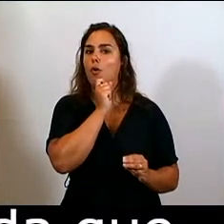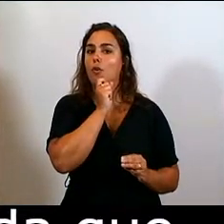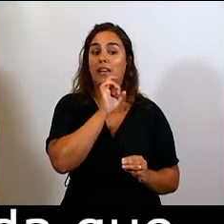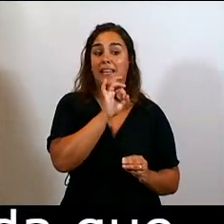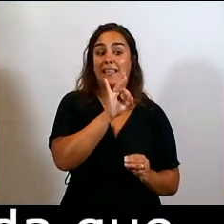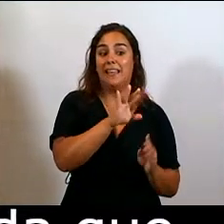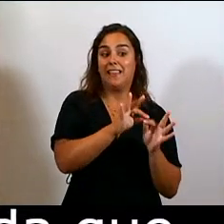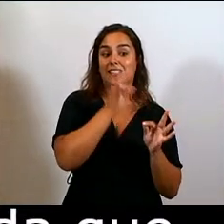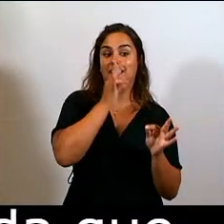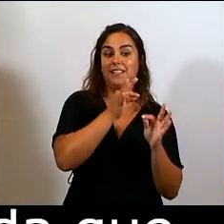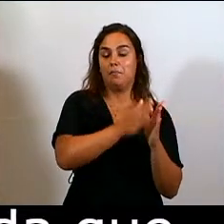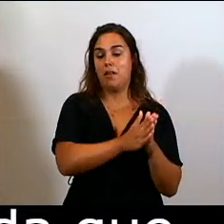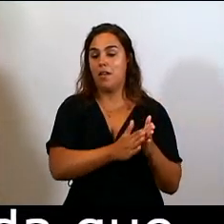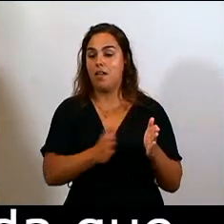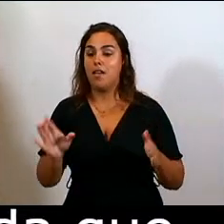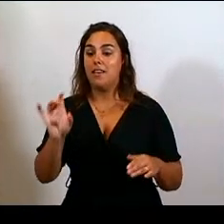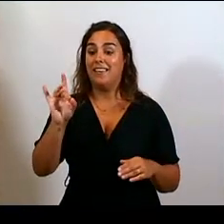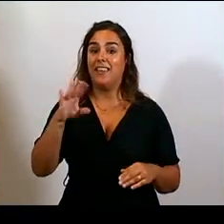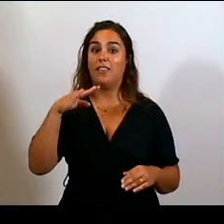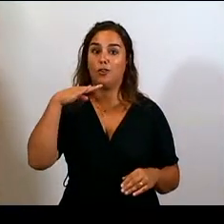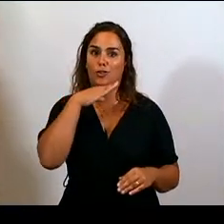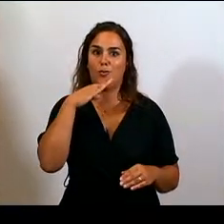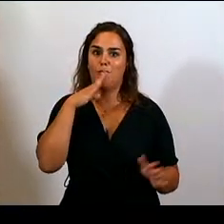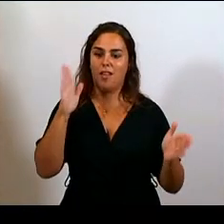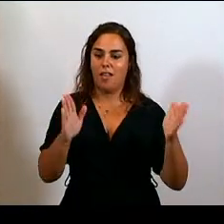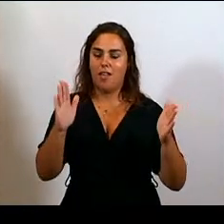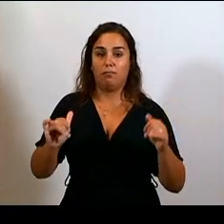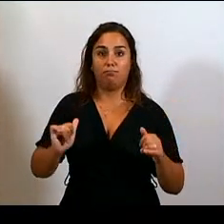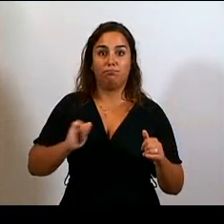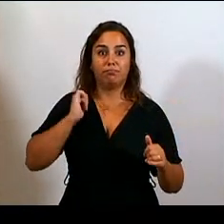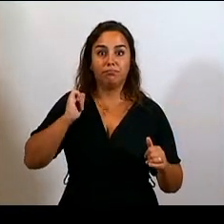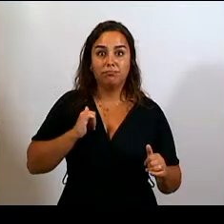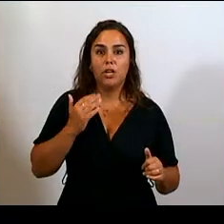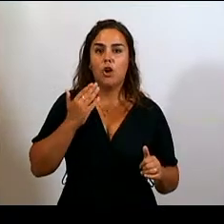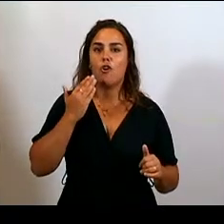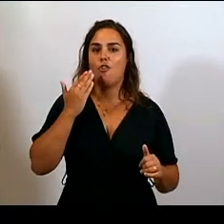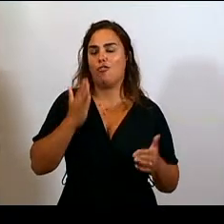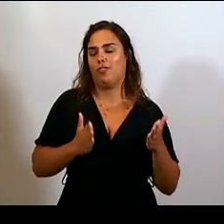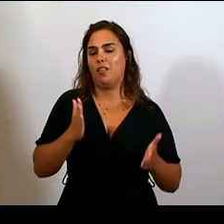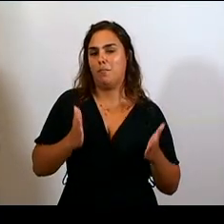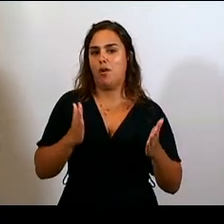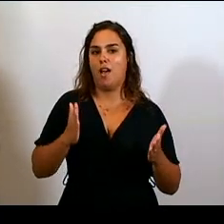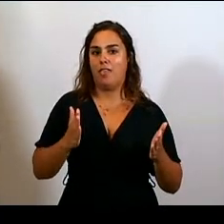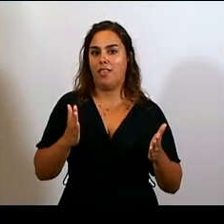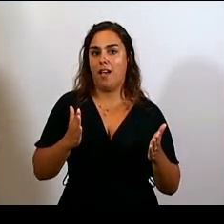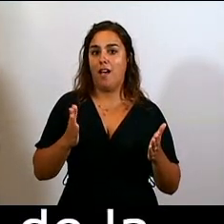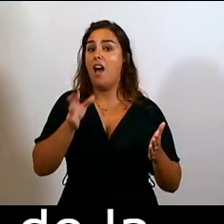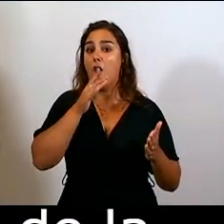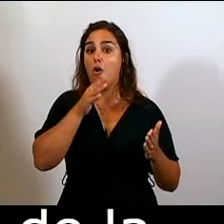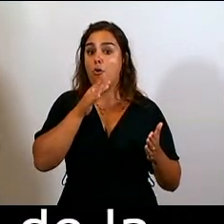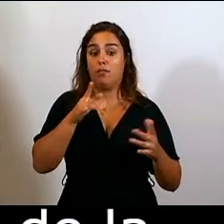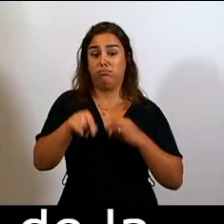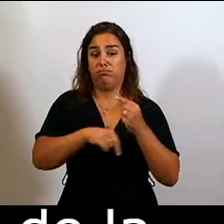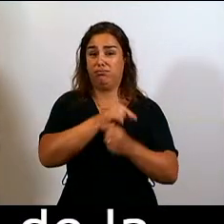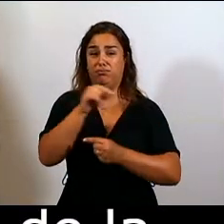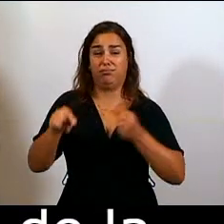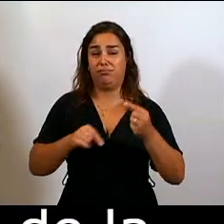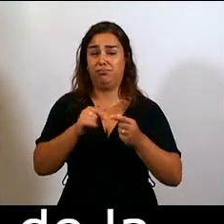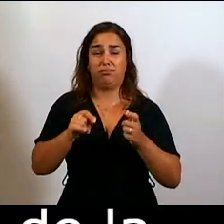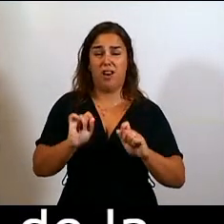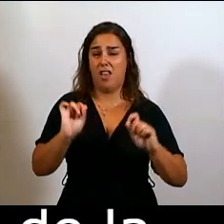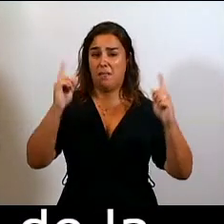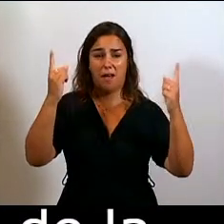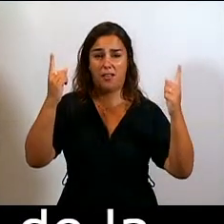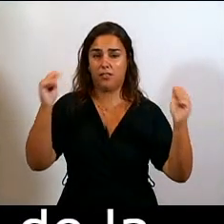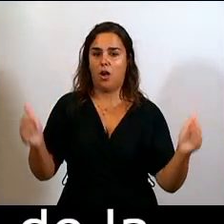de septiembre y el 15 de octubre, coincidiendo con el inicio de la temporada de mayor circulación del virus.